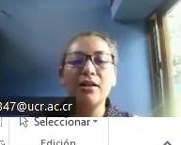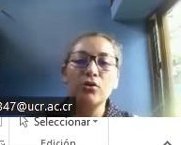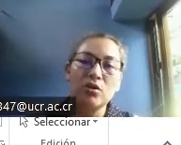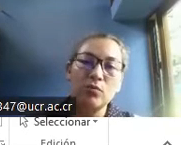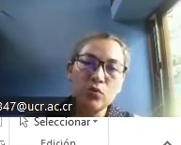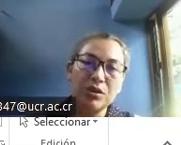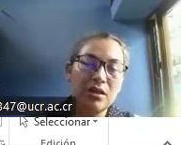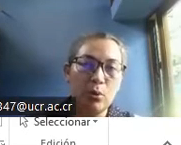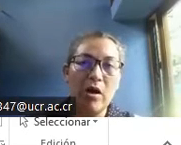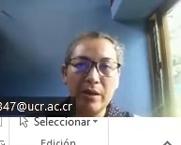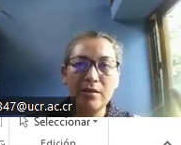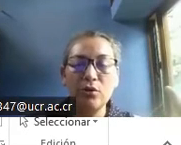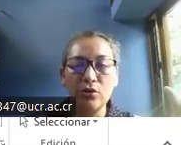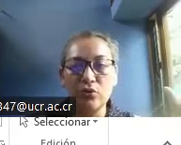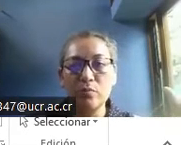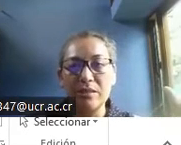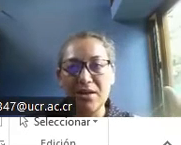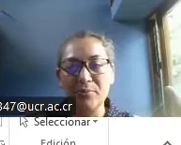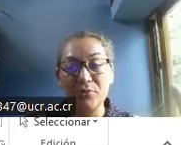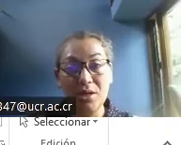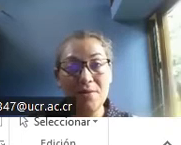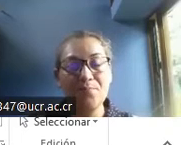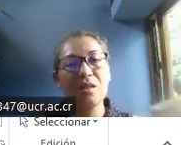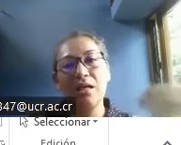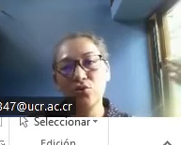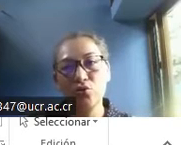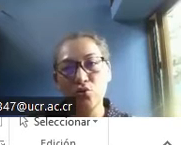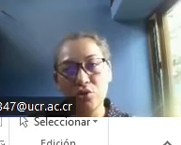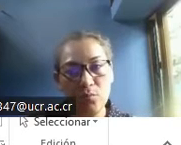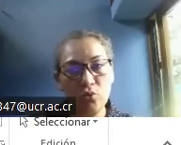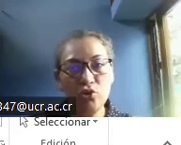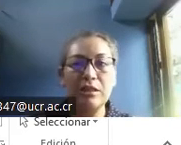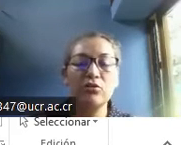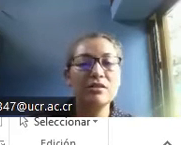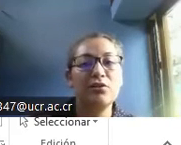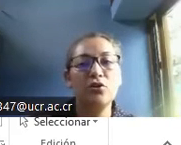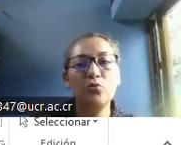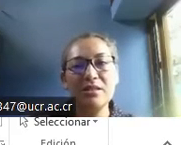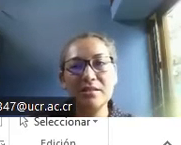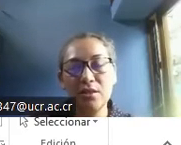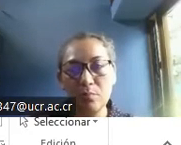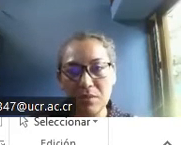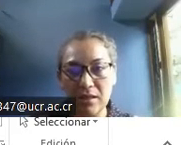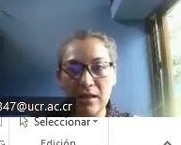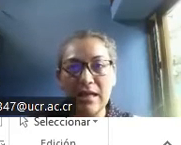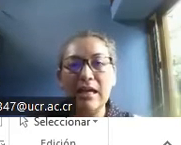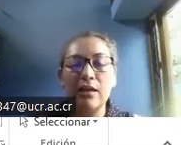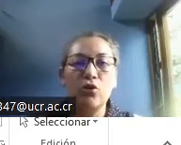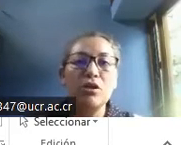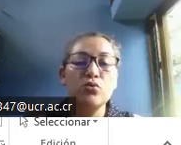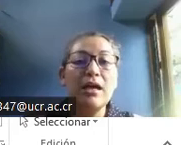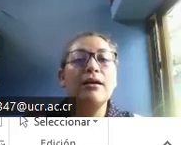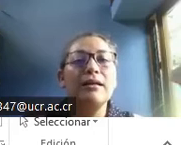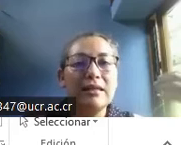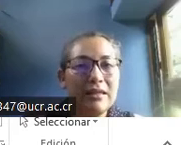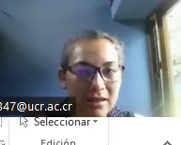grabar nos dimos cuenta que duraba más de lo que nosotros pensábamos, ¿ok? Esto sucede mucho y entonces el guión no está escrito en piedra. El